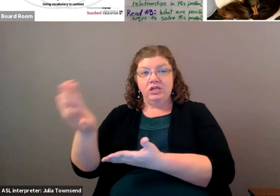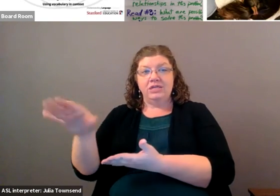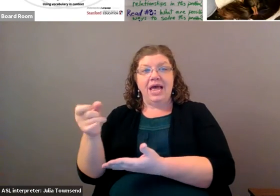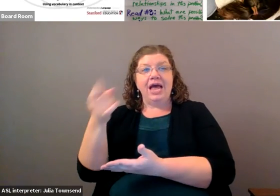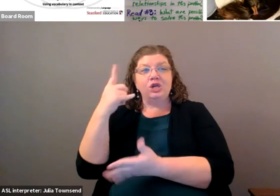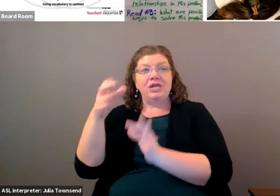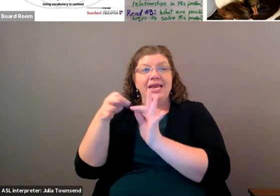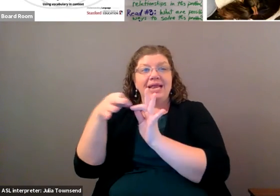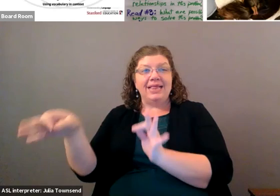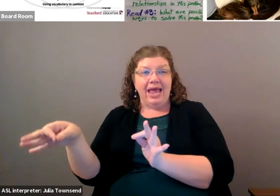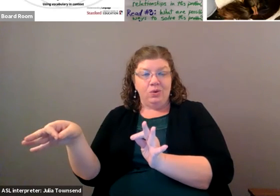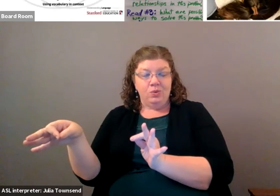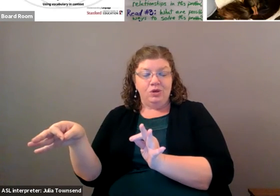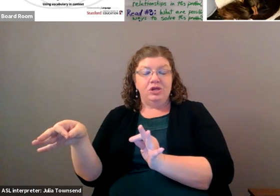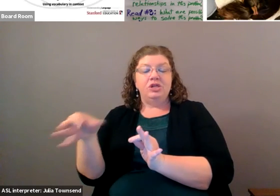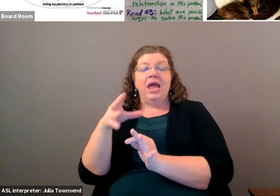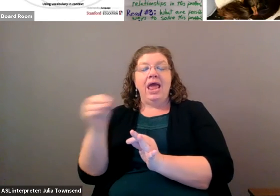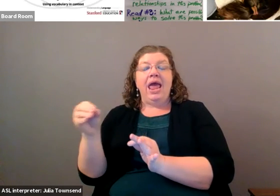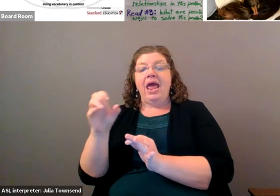por medio